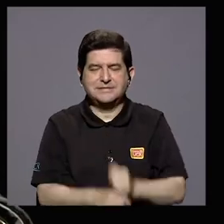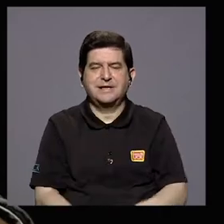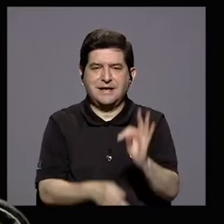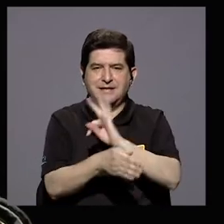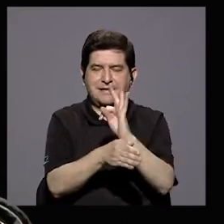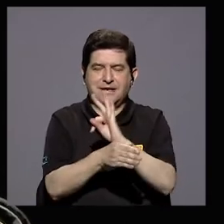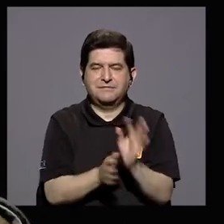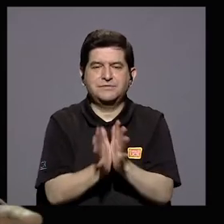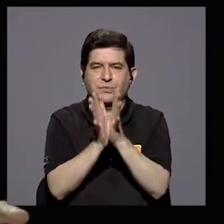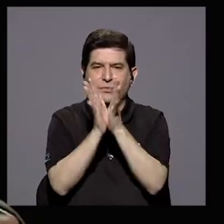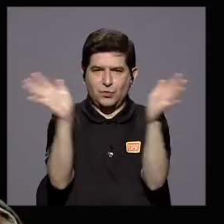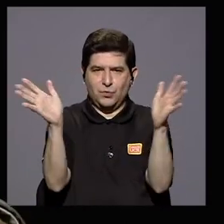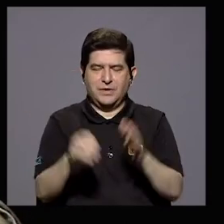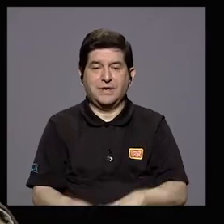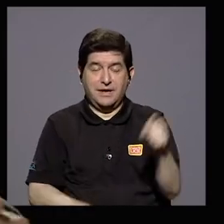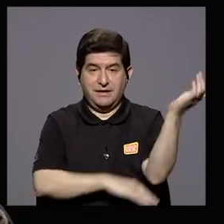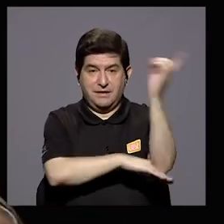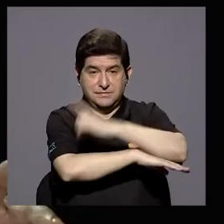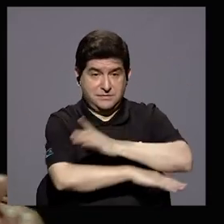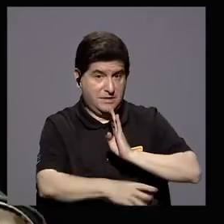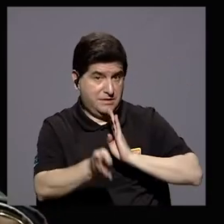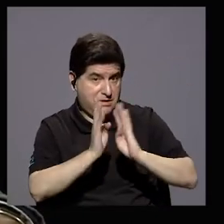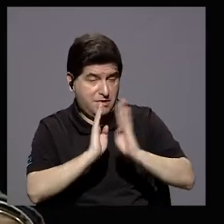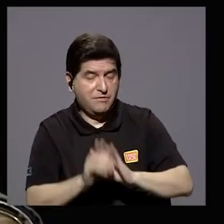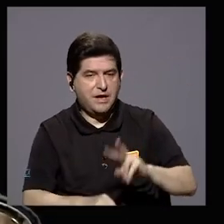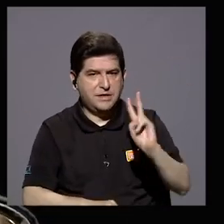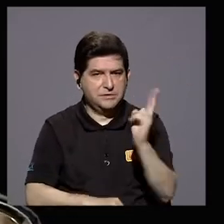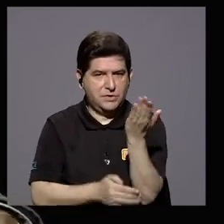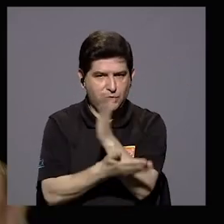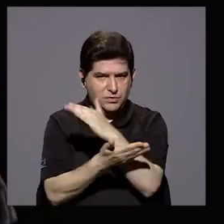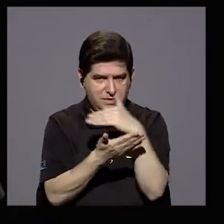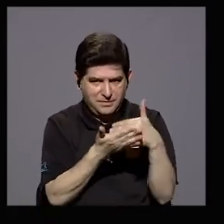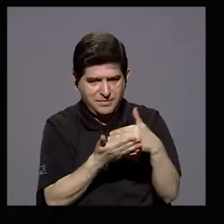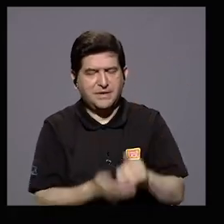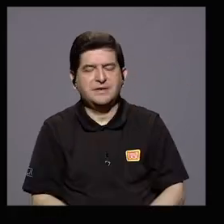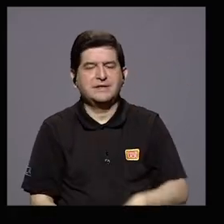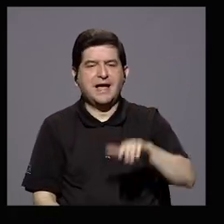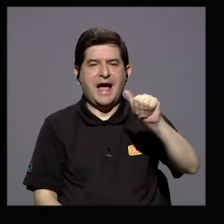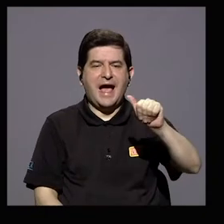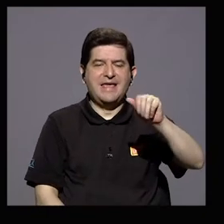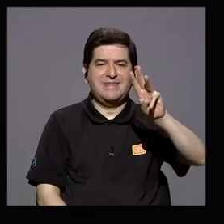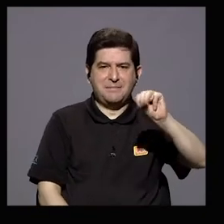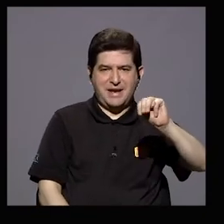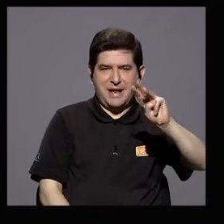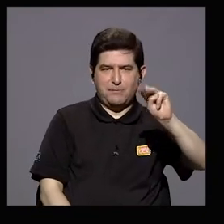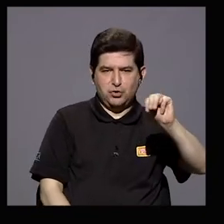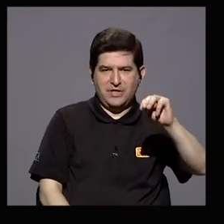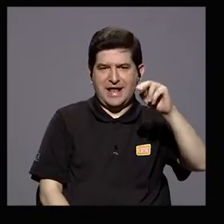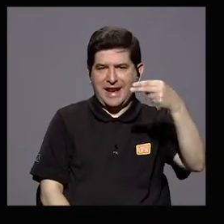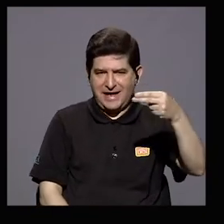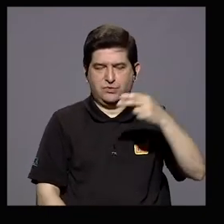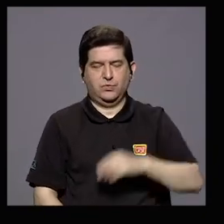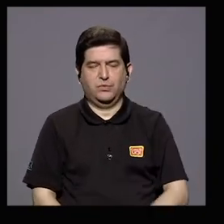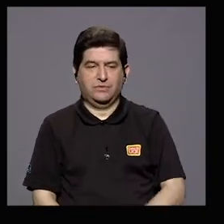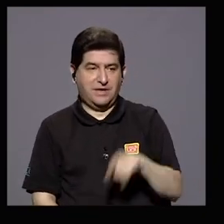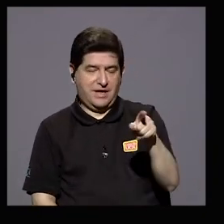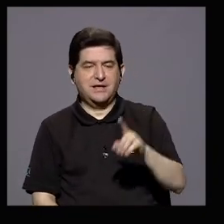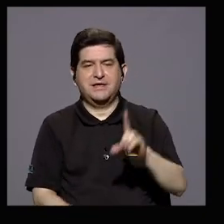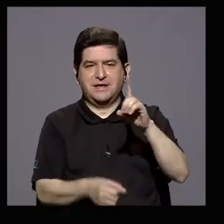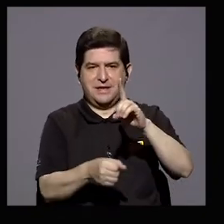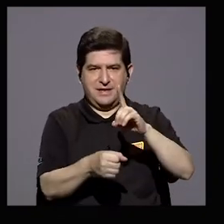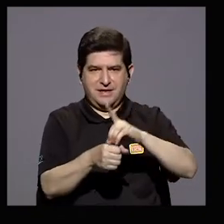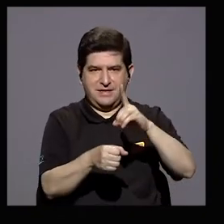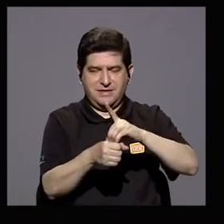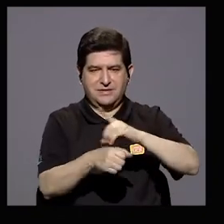pública. El día de hoy estoy conversando en este segundo bloque con doña Aida María Montiel Héctor. Ella es diputada